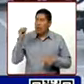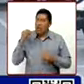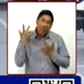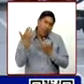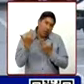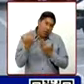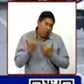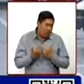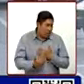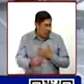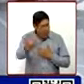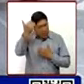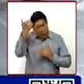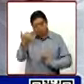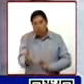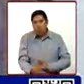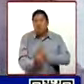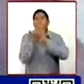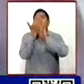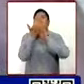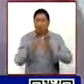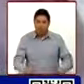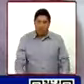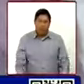esperando se lleve a cabo la